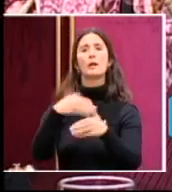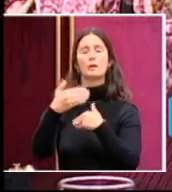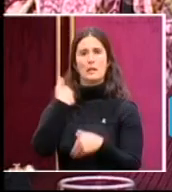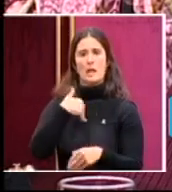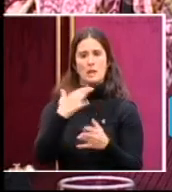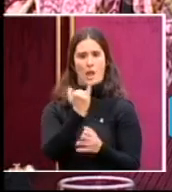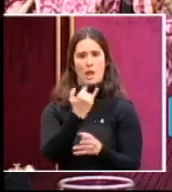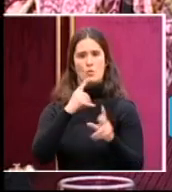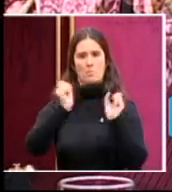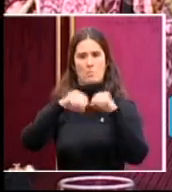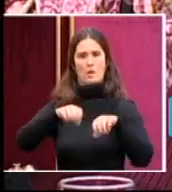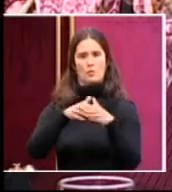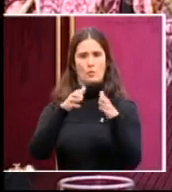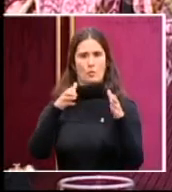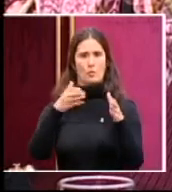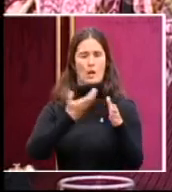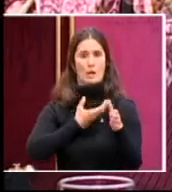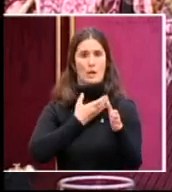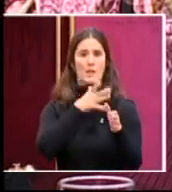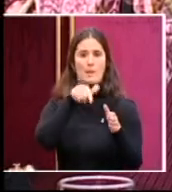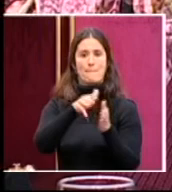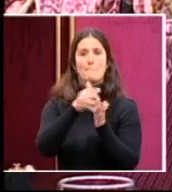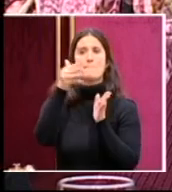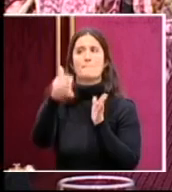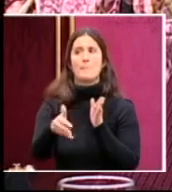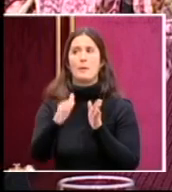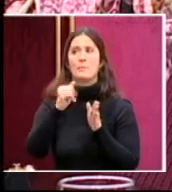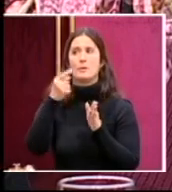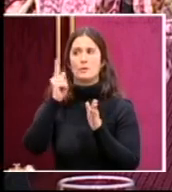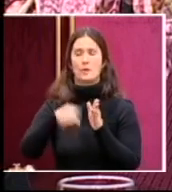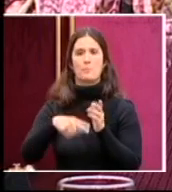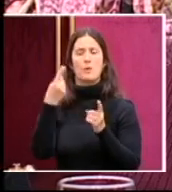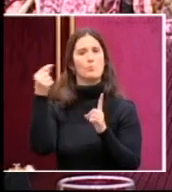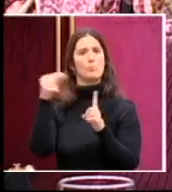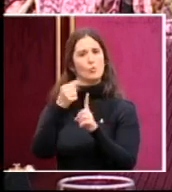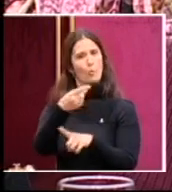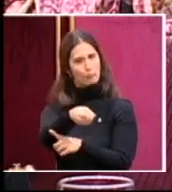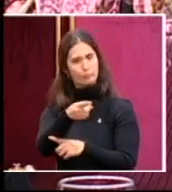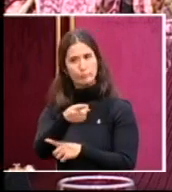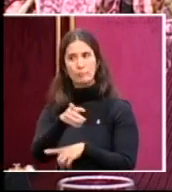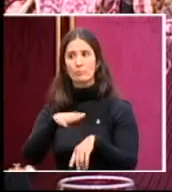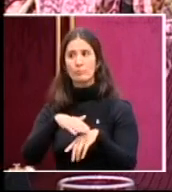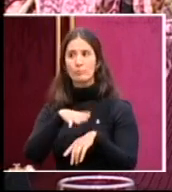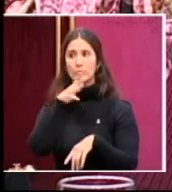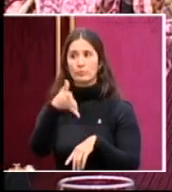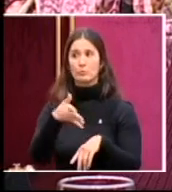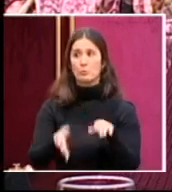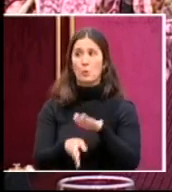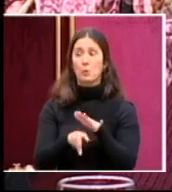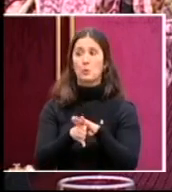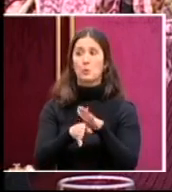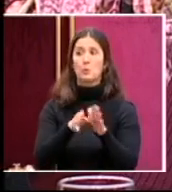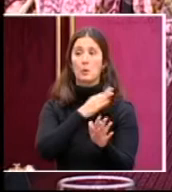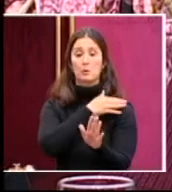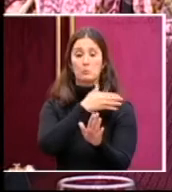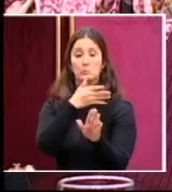alcaldes, esto supone una ampliación, pero además debe suponer un punto de inflexión porque si seguimos haciendo lo que